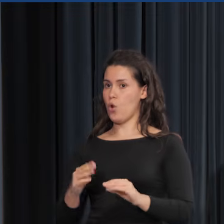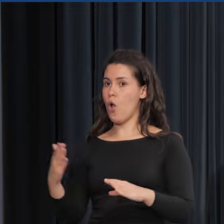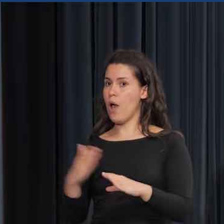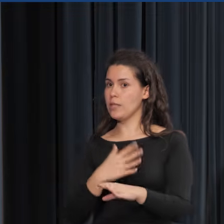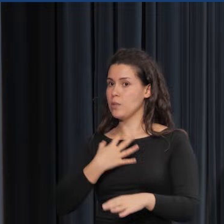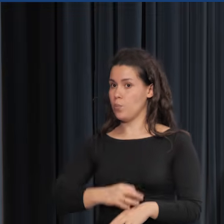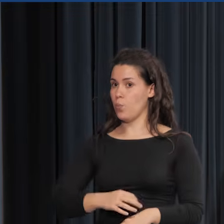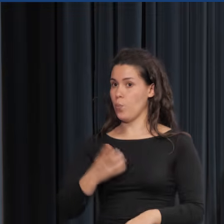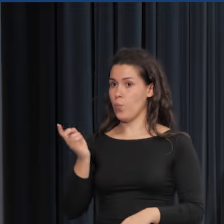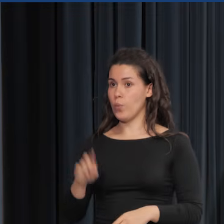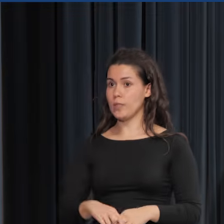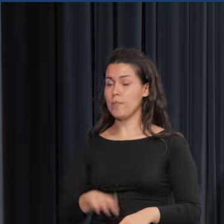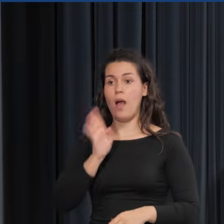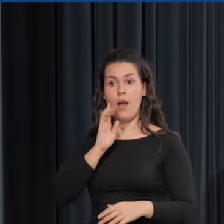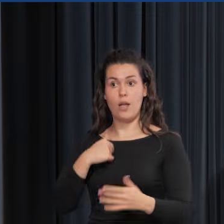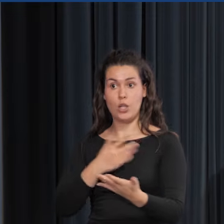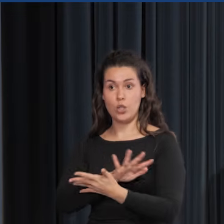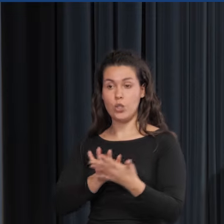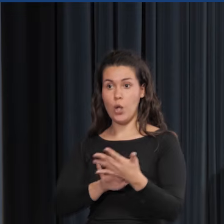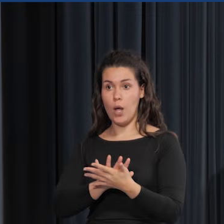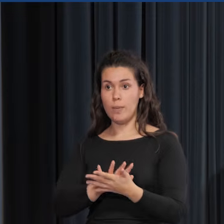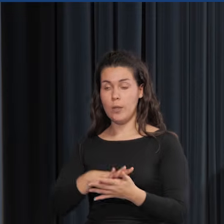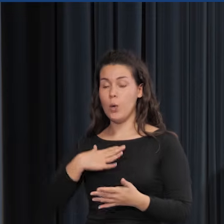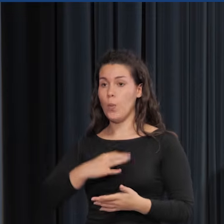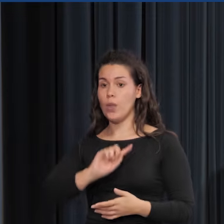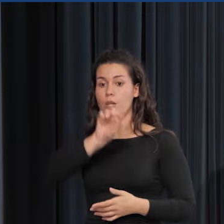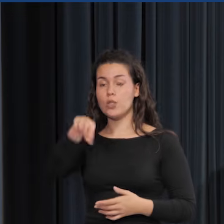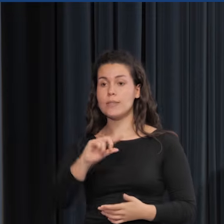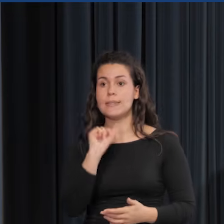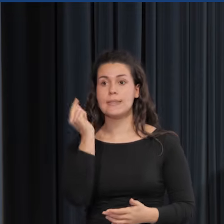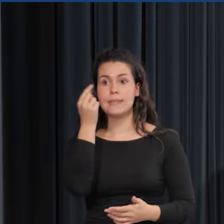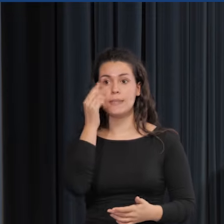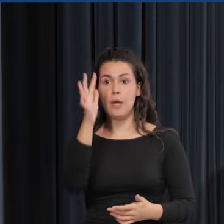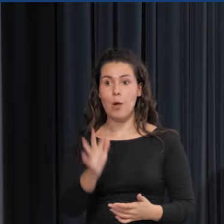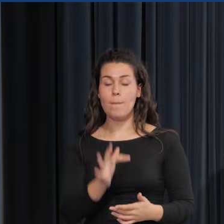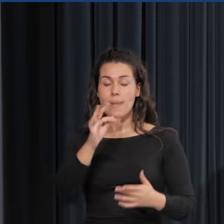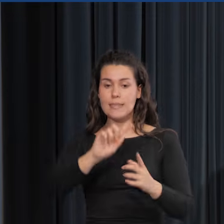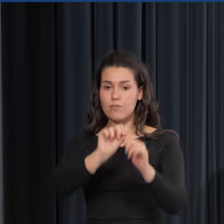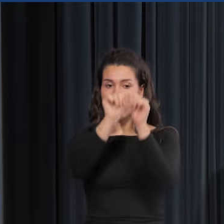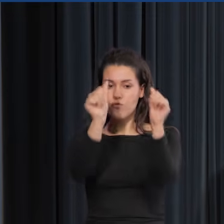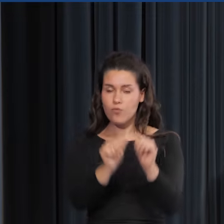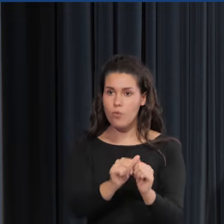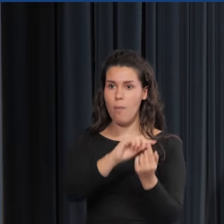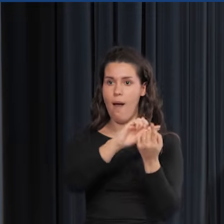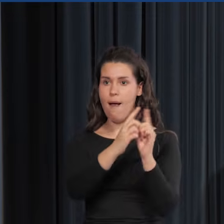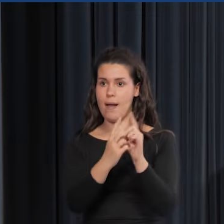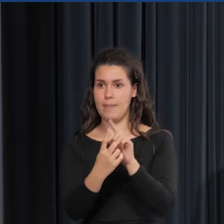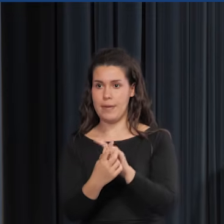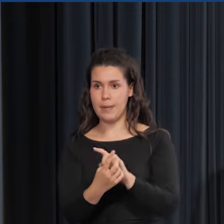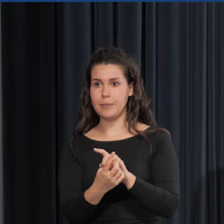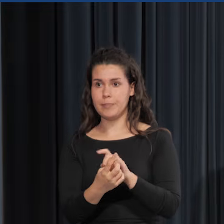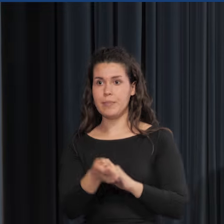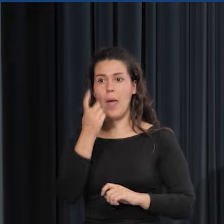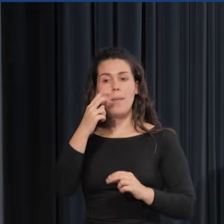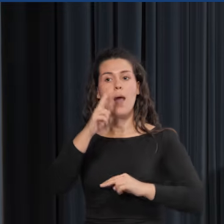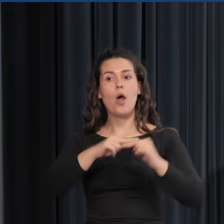justo ahora mismo, acabo de comentar, que nos va a permitir identificar, nosotros vamos a poder modelar y ver cómo va a ejecutarse